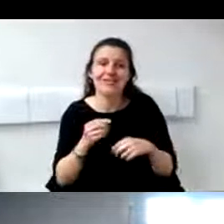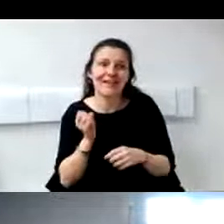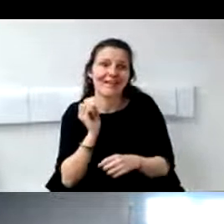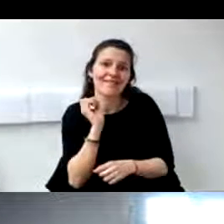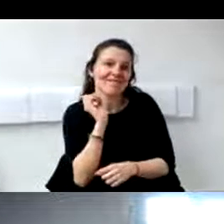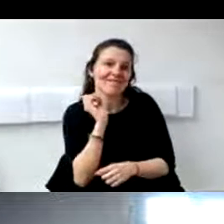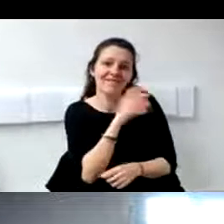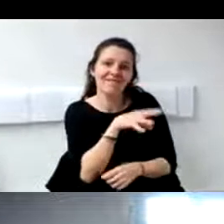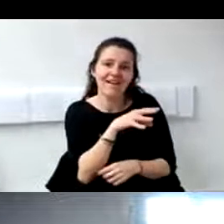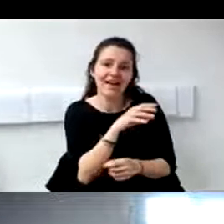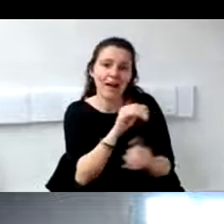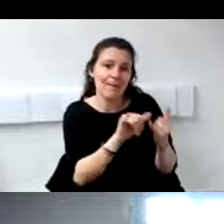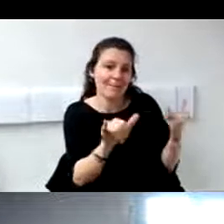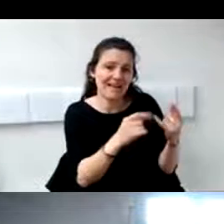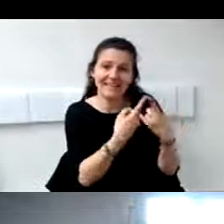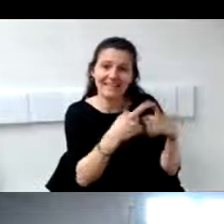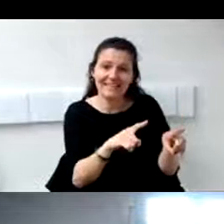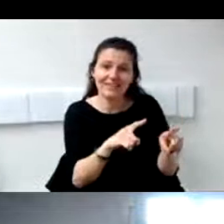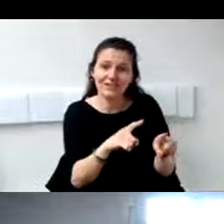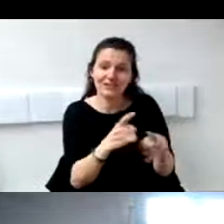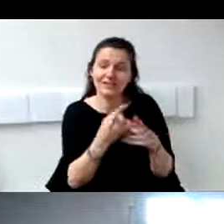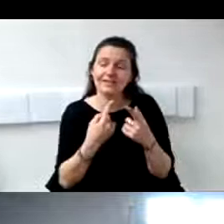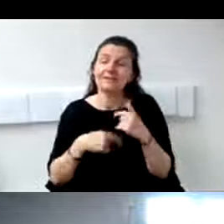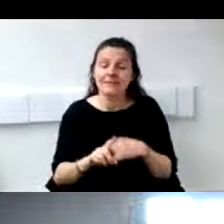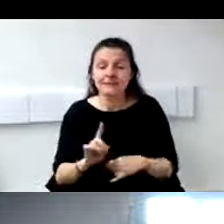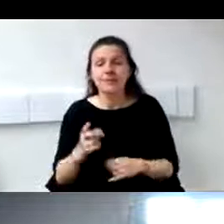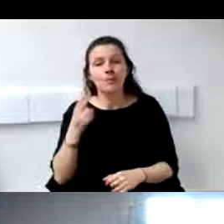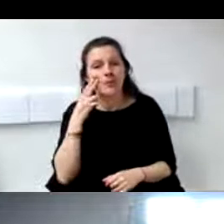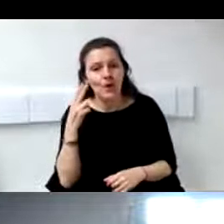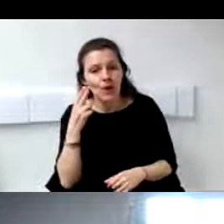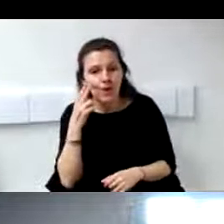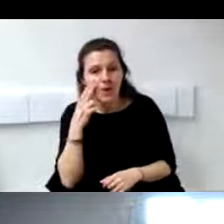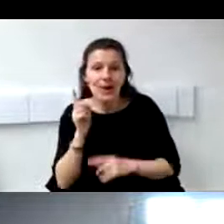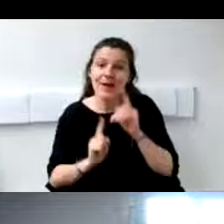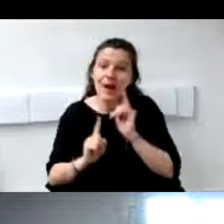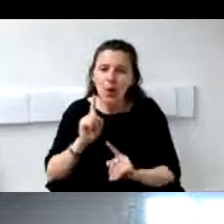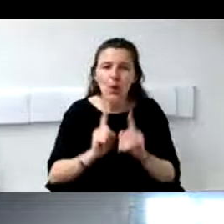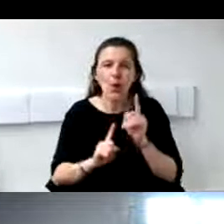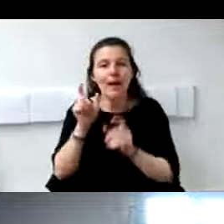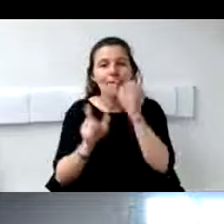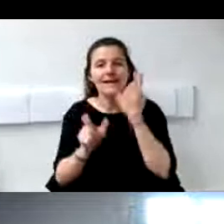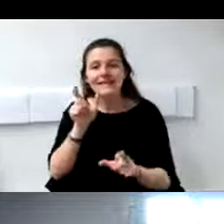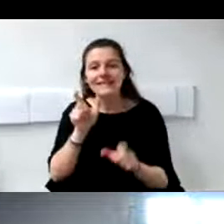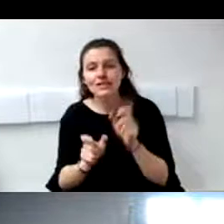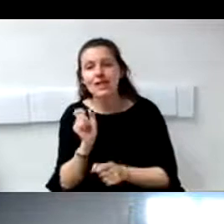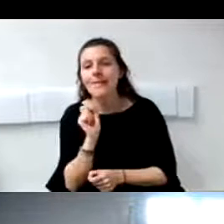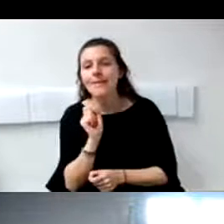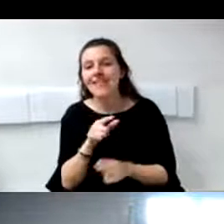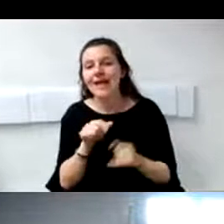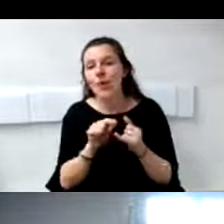rebote de que no llegó. Entonces, hubo unos poquitos que tuvieron algunas dificultades, pero creo que